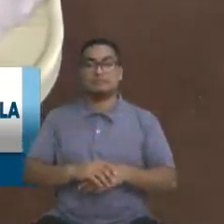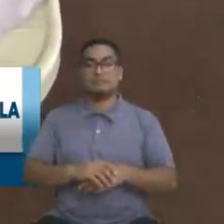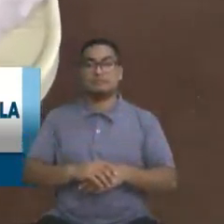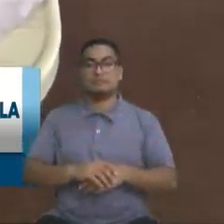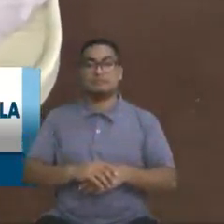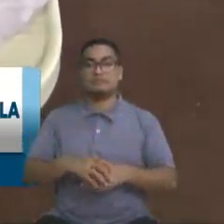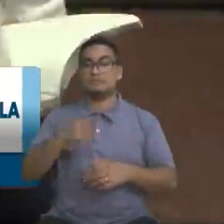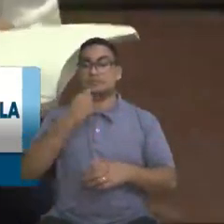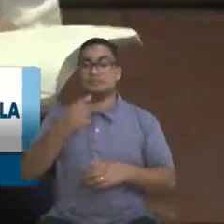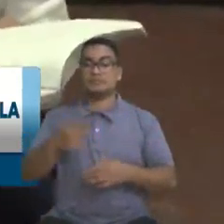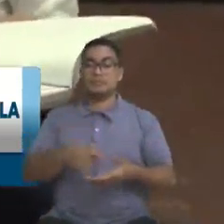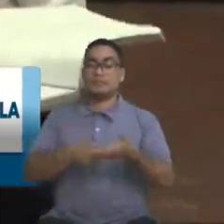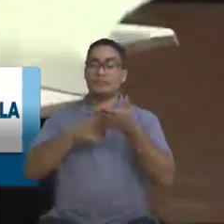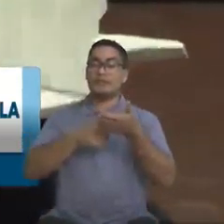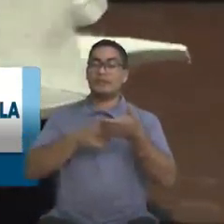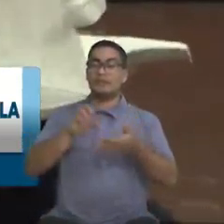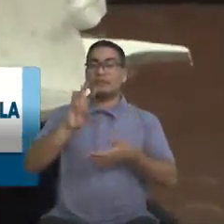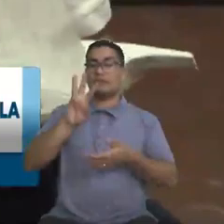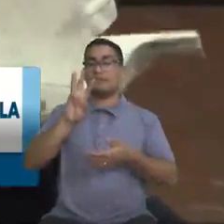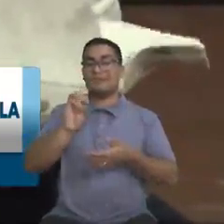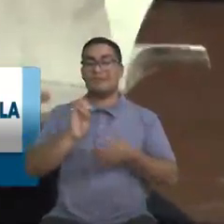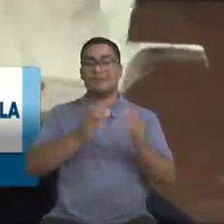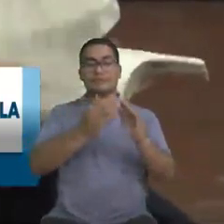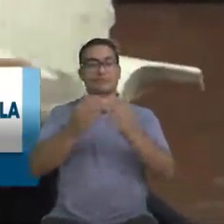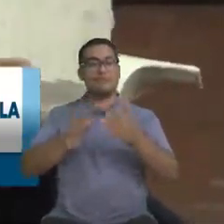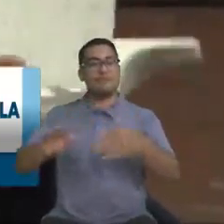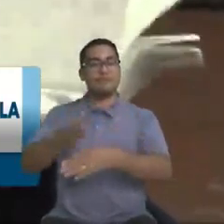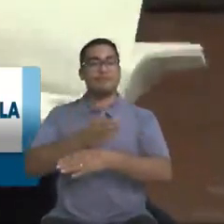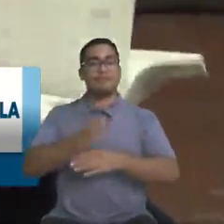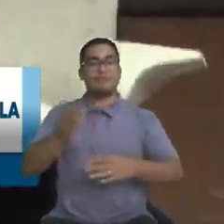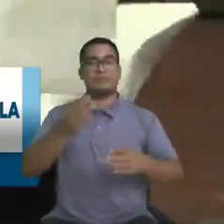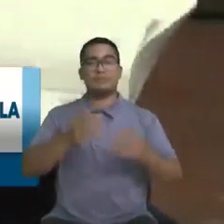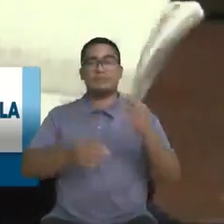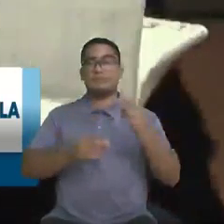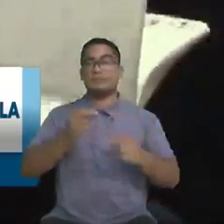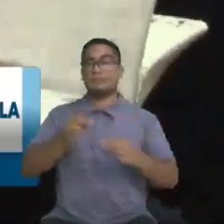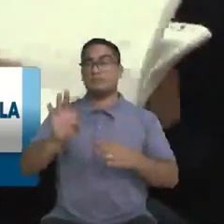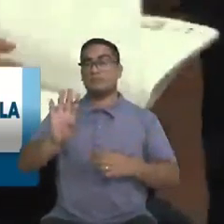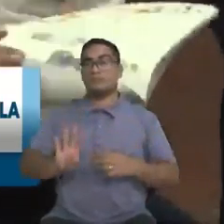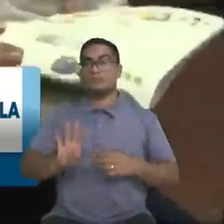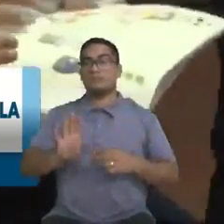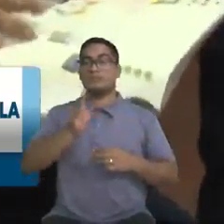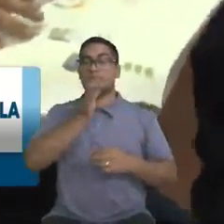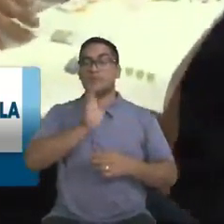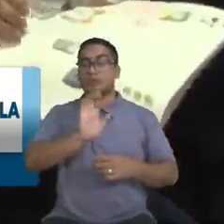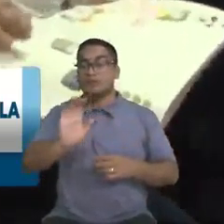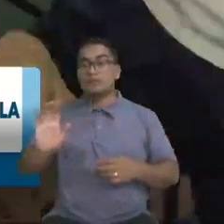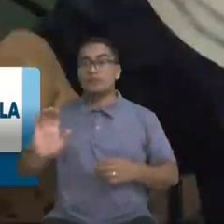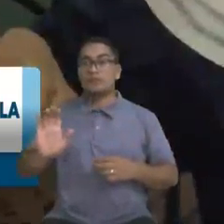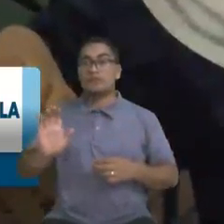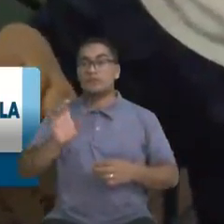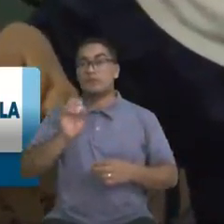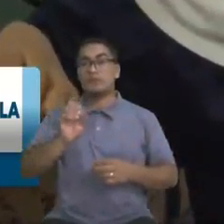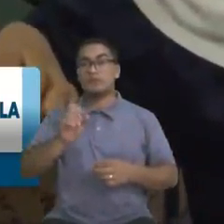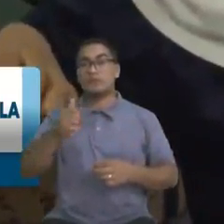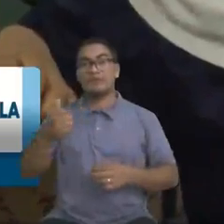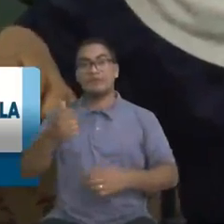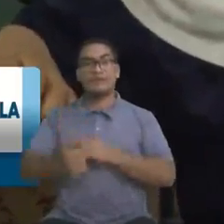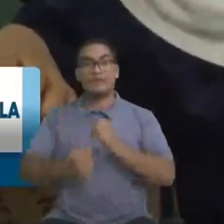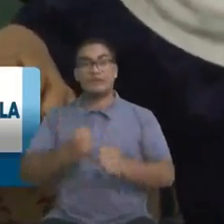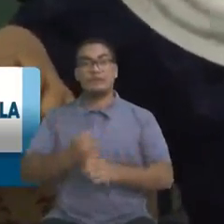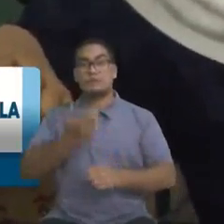desarrollo, entonces se le da a cada niño, por eso se visita casa a casa para darle una dieta individualizada a cada